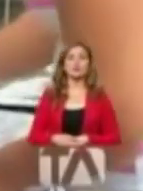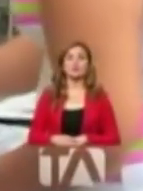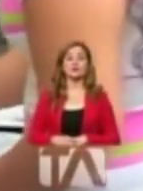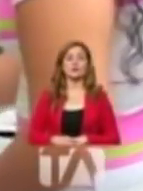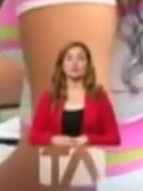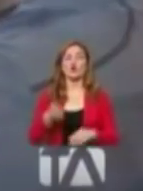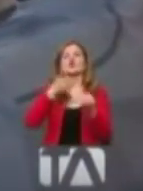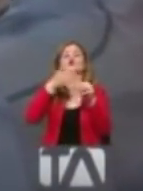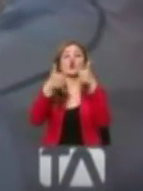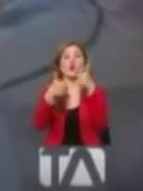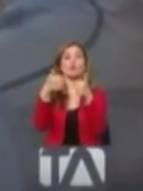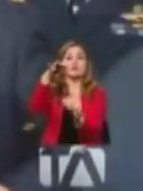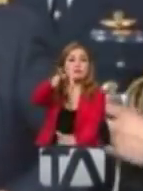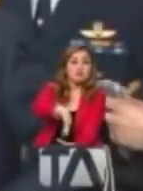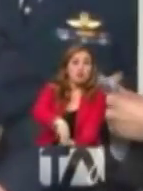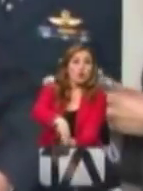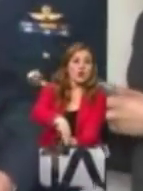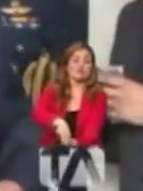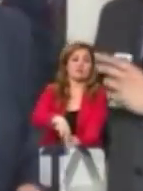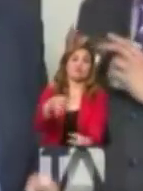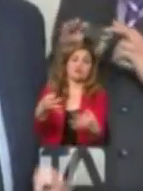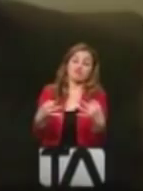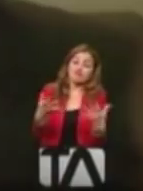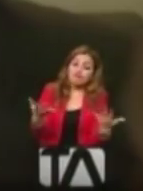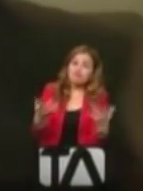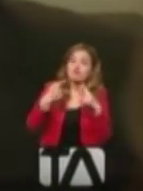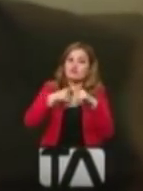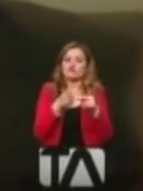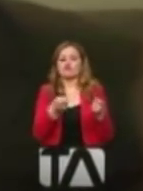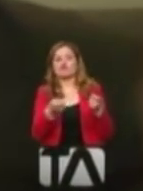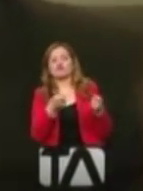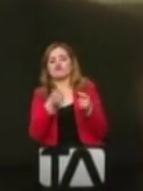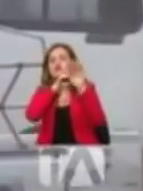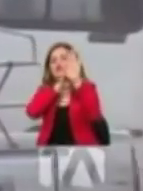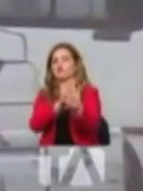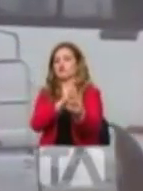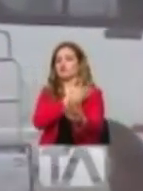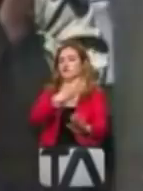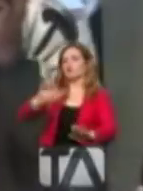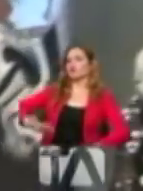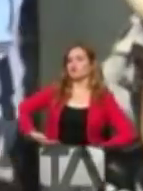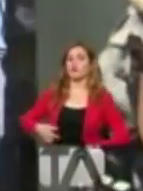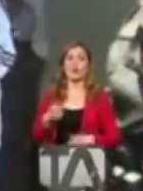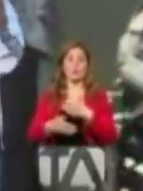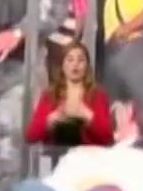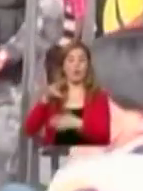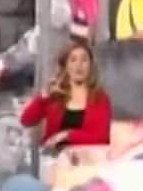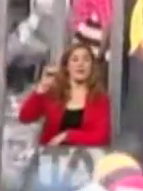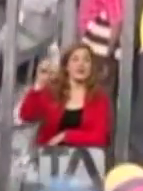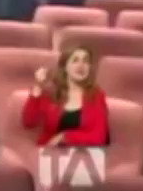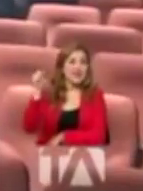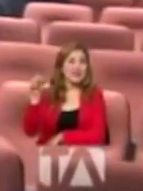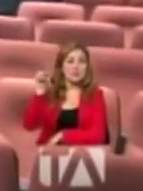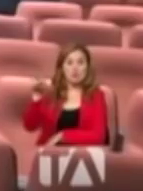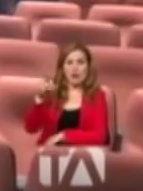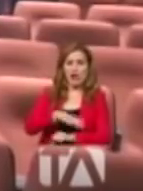La intención se concretó en las urnas y coincidentemente la justicia comenzó a operar en favor del Ejecutivo. Los procesados por el 30S entraron